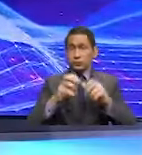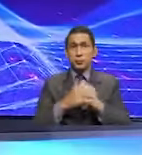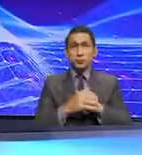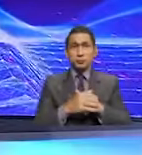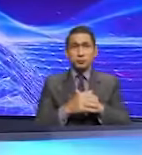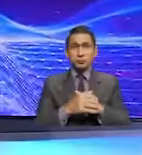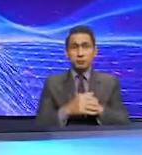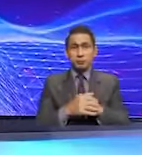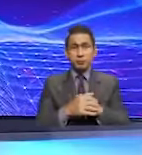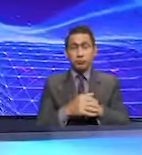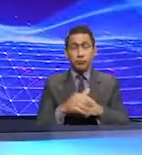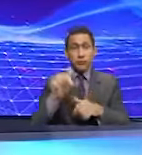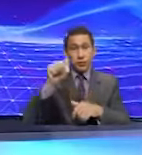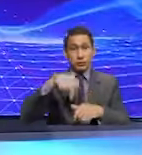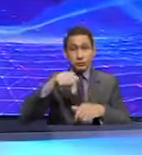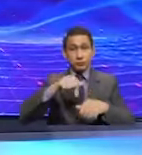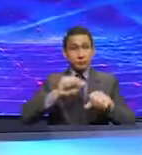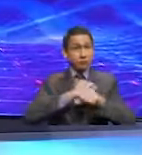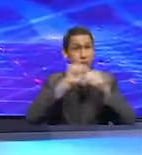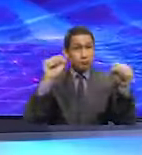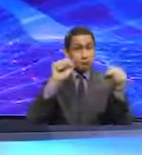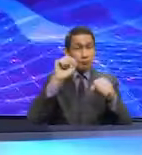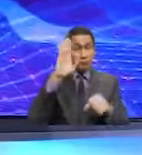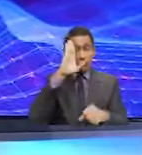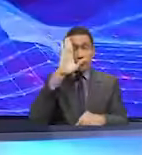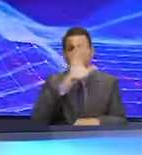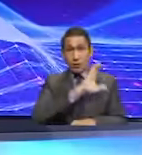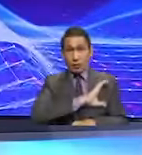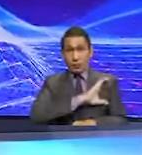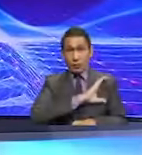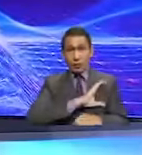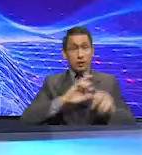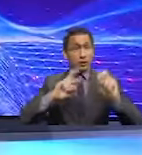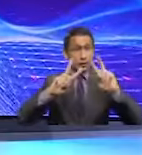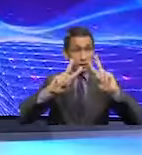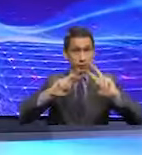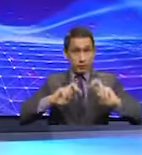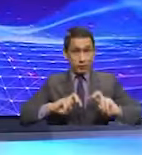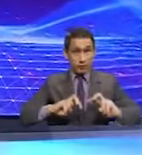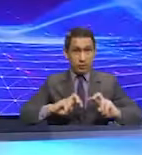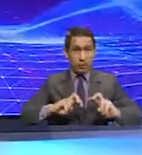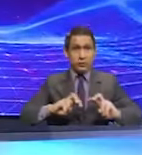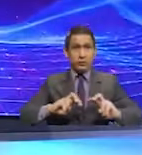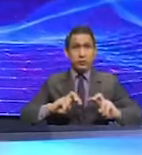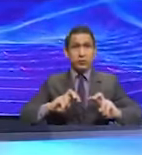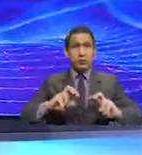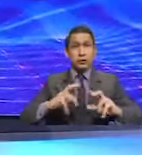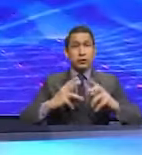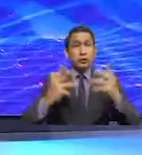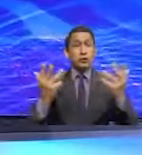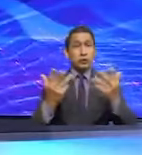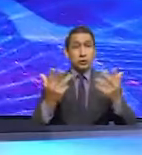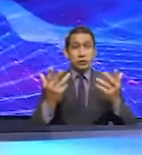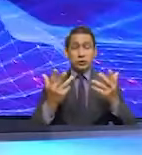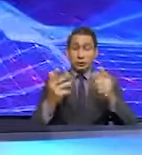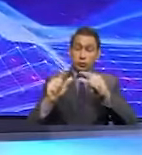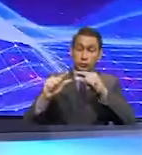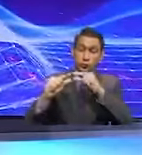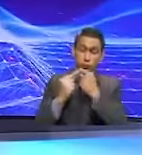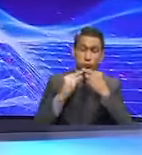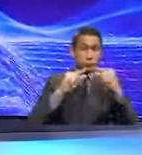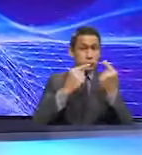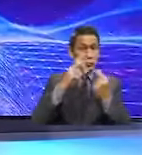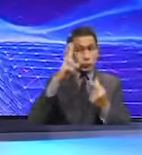que esta madrugada la policía intervino en una zona donde una banda delincuencial cometía múltiples delitos, entre estos